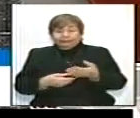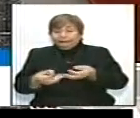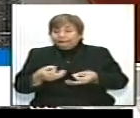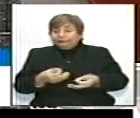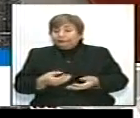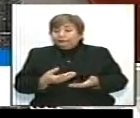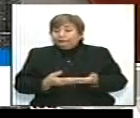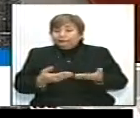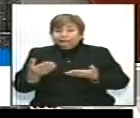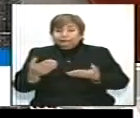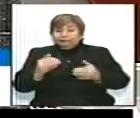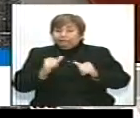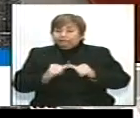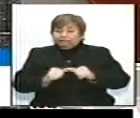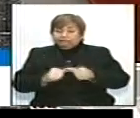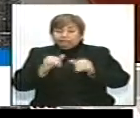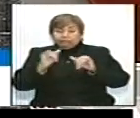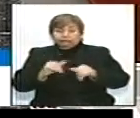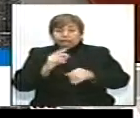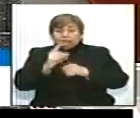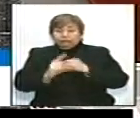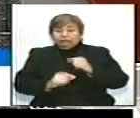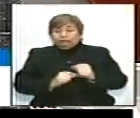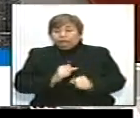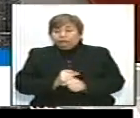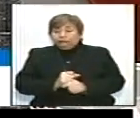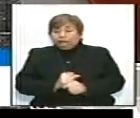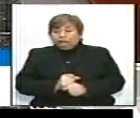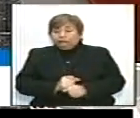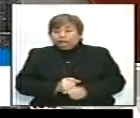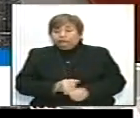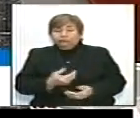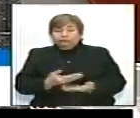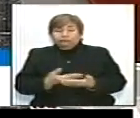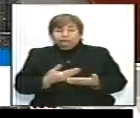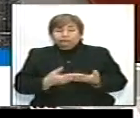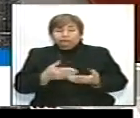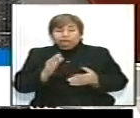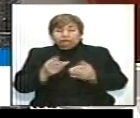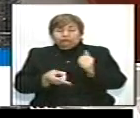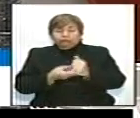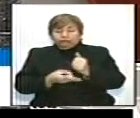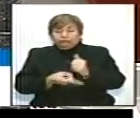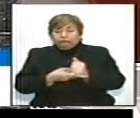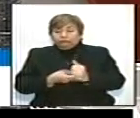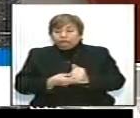de los servicios de residencia durante el año, que involucran la alimentación, la seguridad,